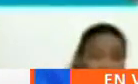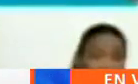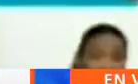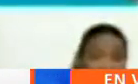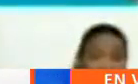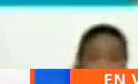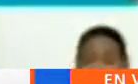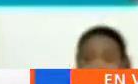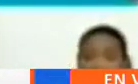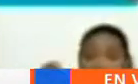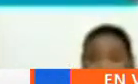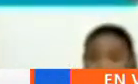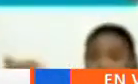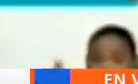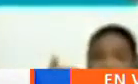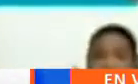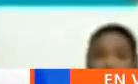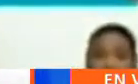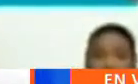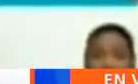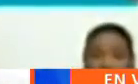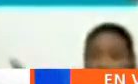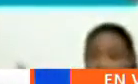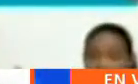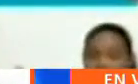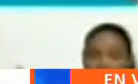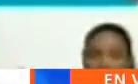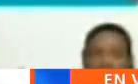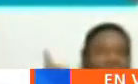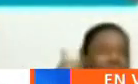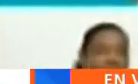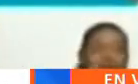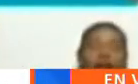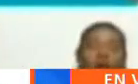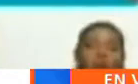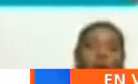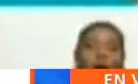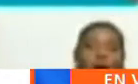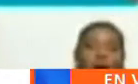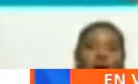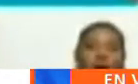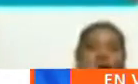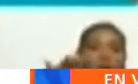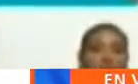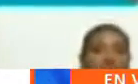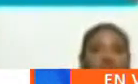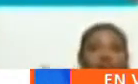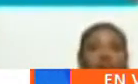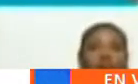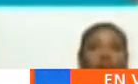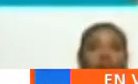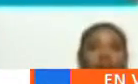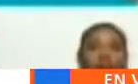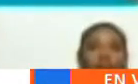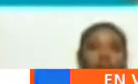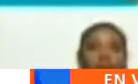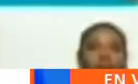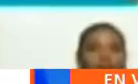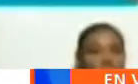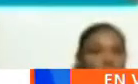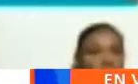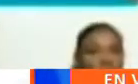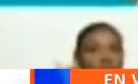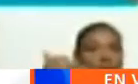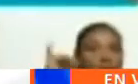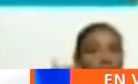tiempo de las medidas coercitivas unilaterales tiene que pasar. Las relaciones internacionales tienen que basarse en base